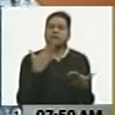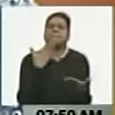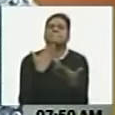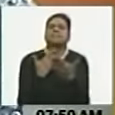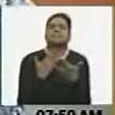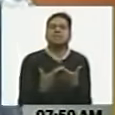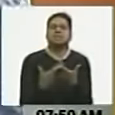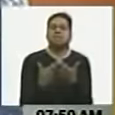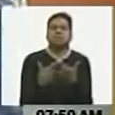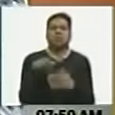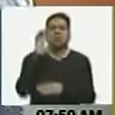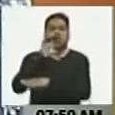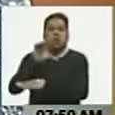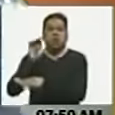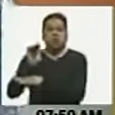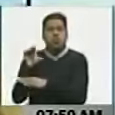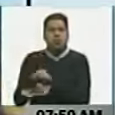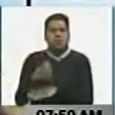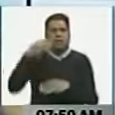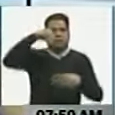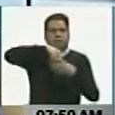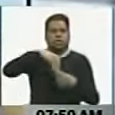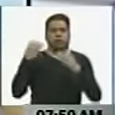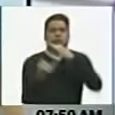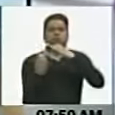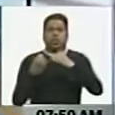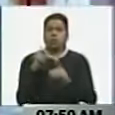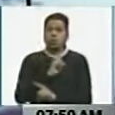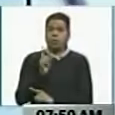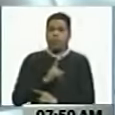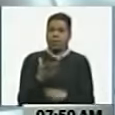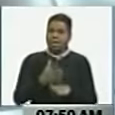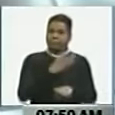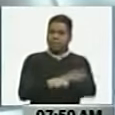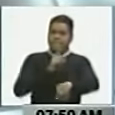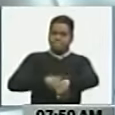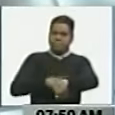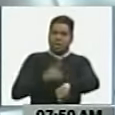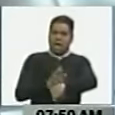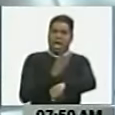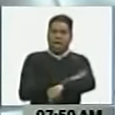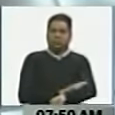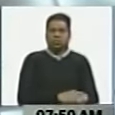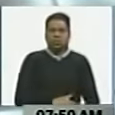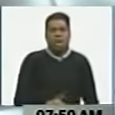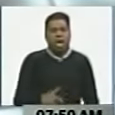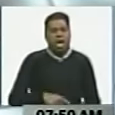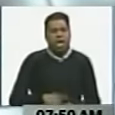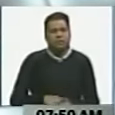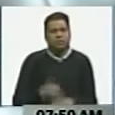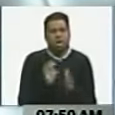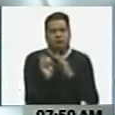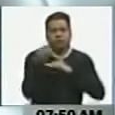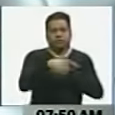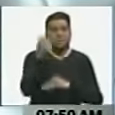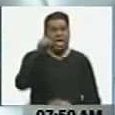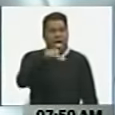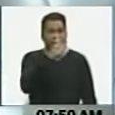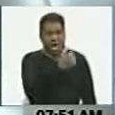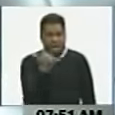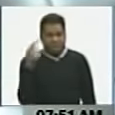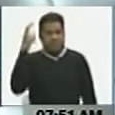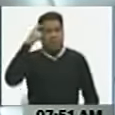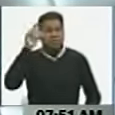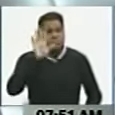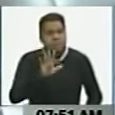nuestras instituciones. Nuestros compañeros no pueden llegar temprano a la oficina, nuestros compañeros no pueden llegar. Ese día que aquellos